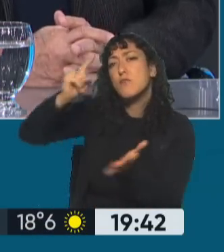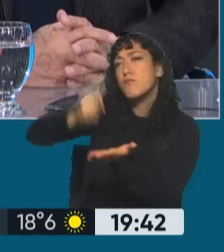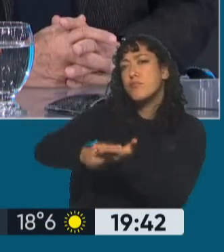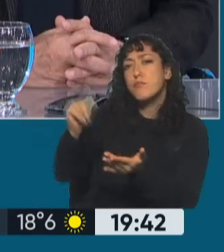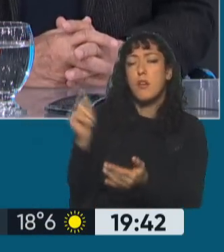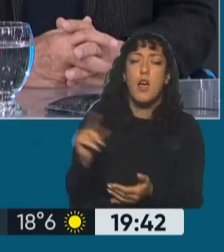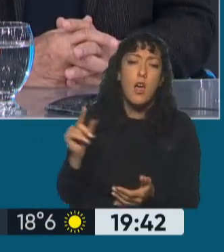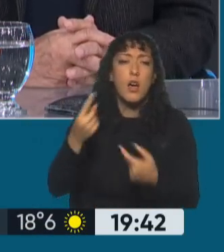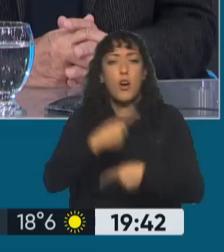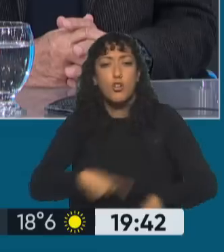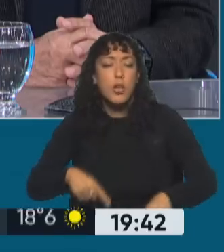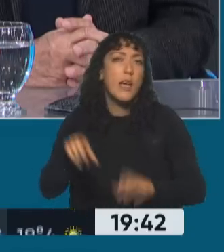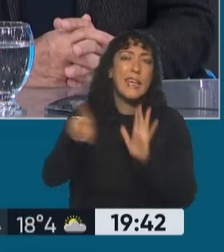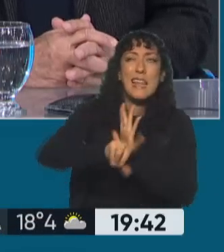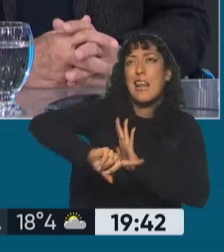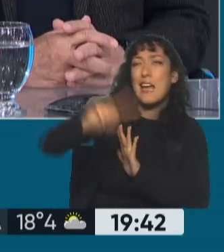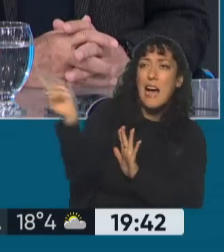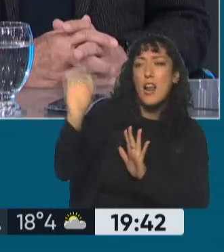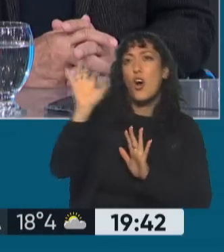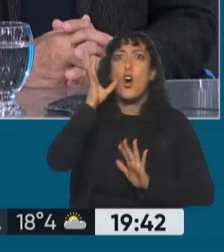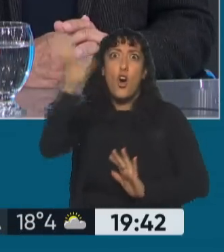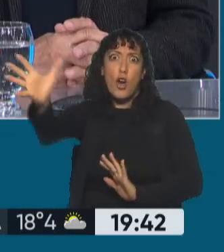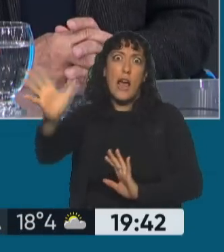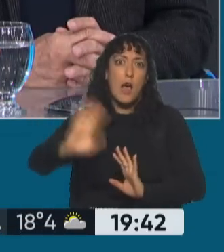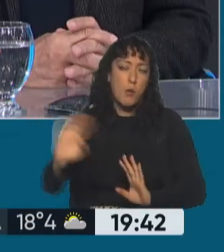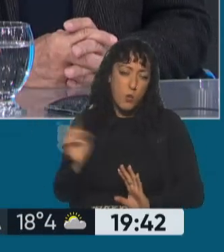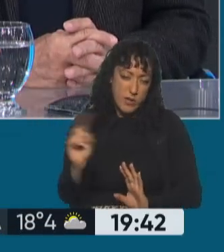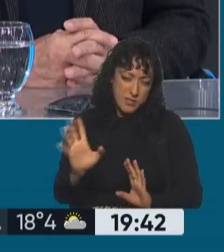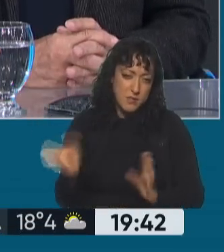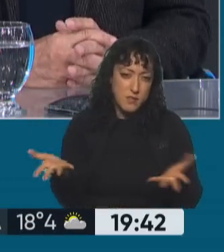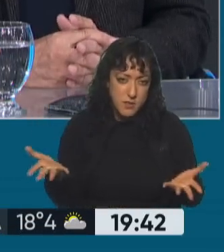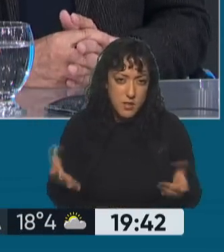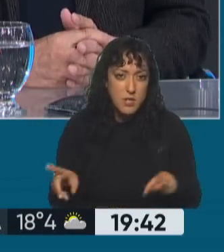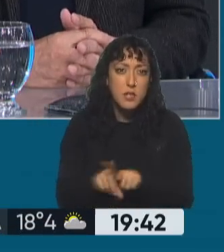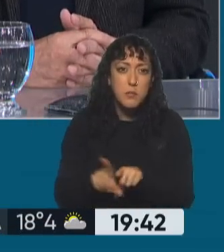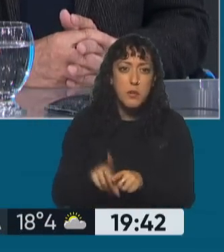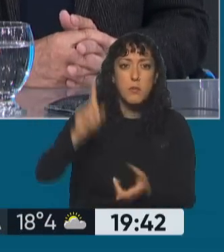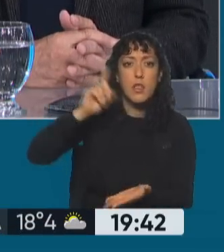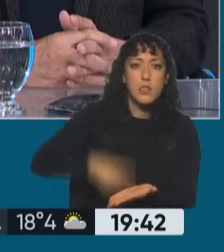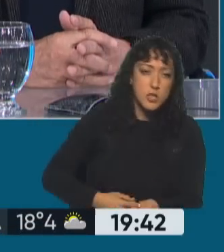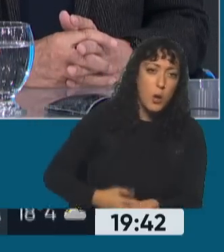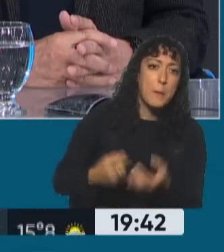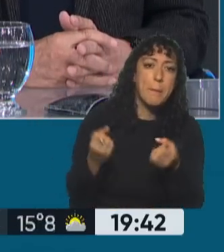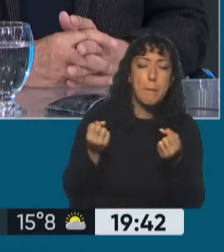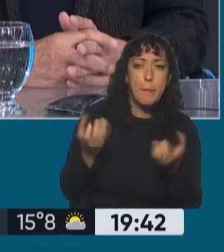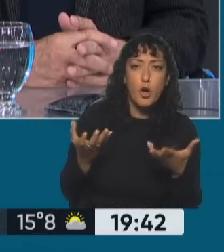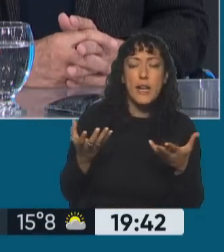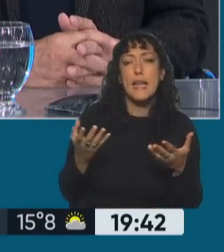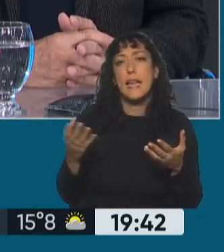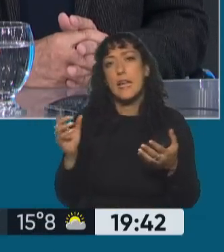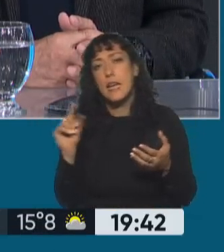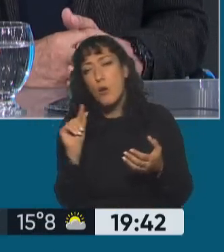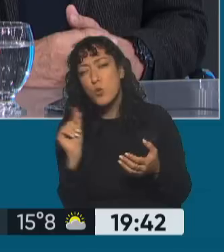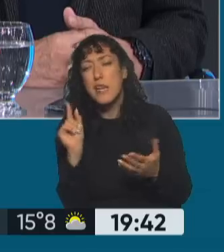está, es ilegal o es una barbaridad jurídica que se haya llegado a fallar por una cuestión de amparo o de